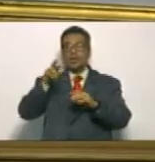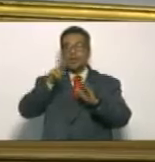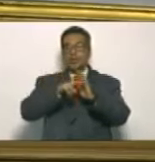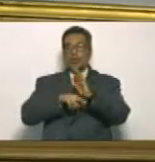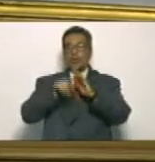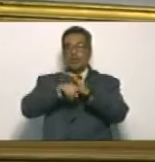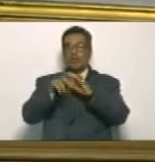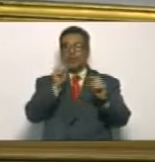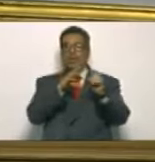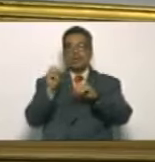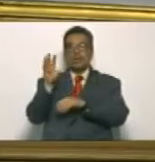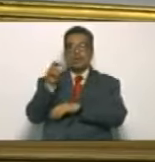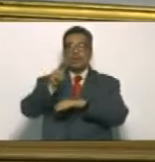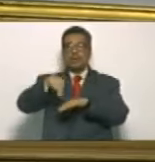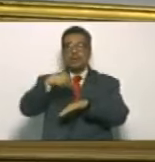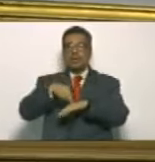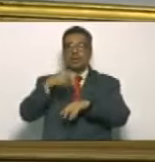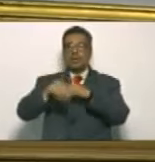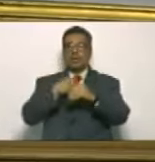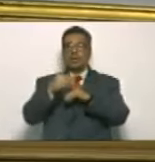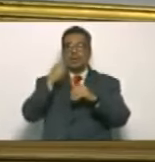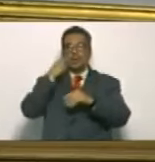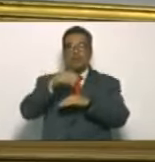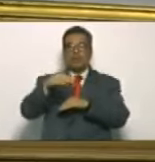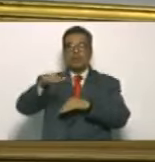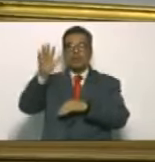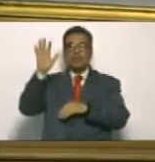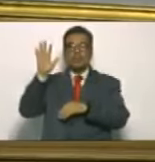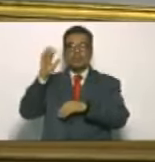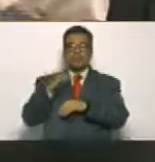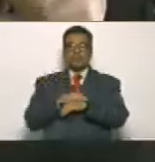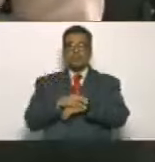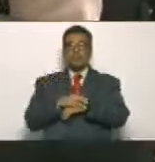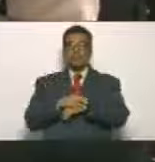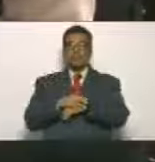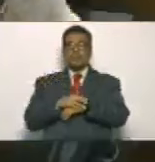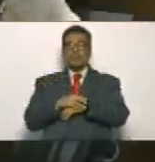Interior de Debates de la Asamblea Nacional. Sírvase manifestarlo con la señal de costumbre.